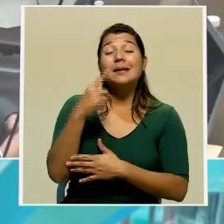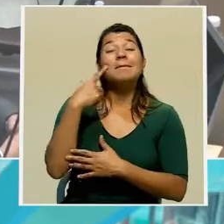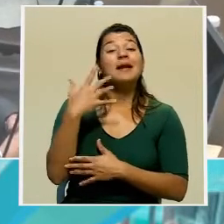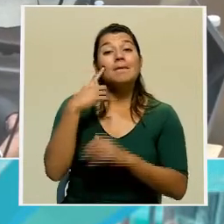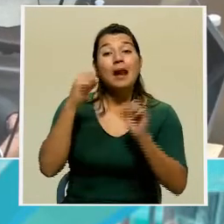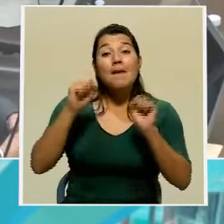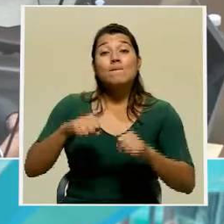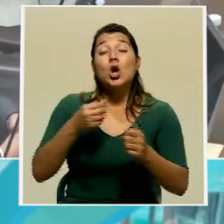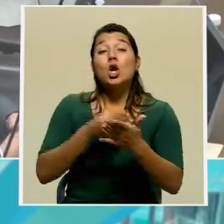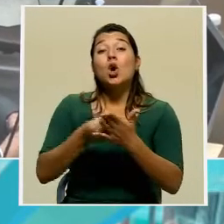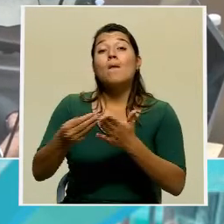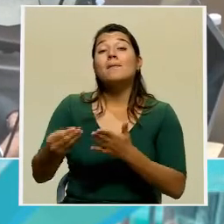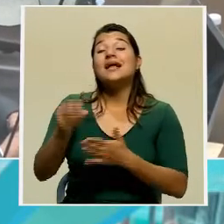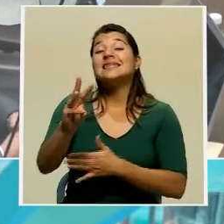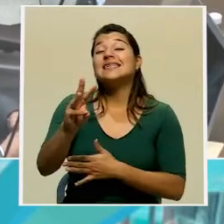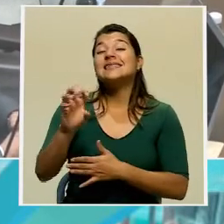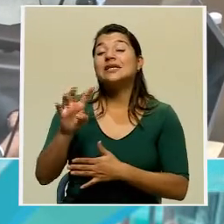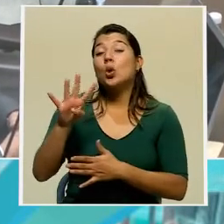comprar